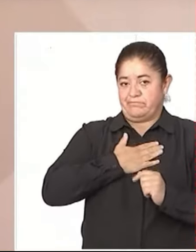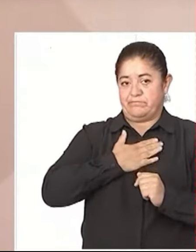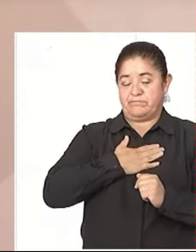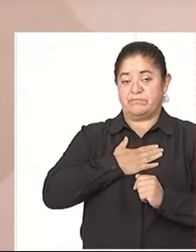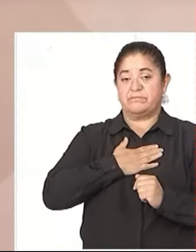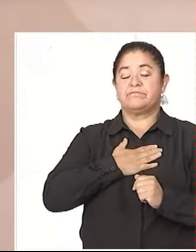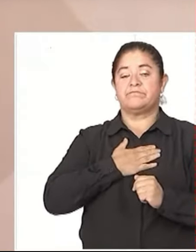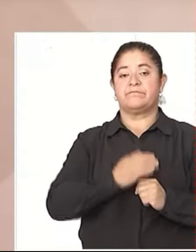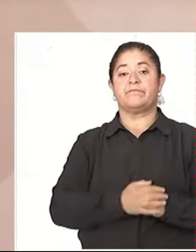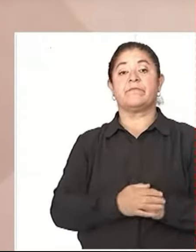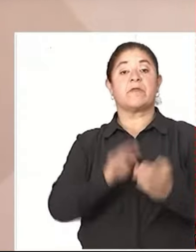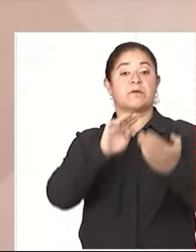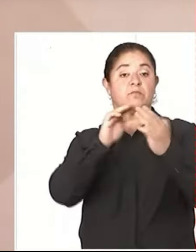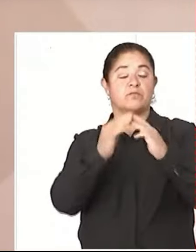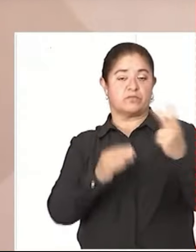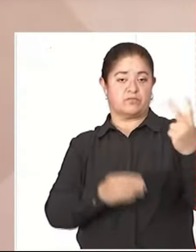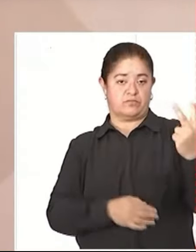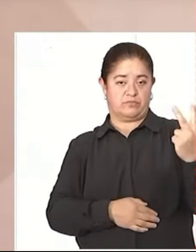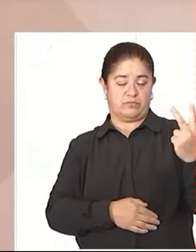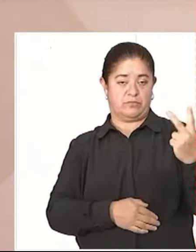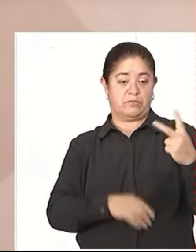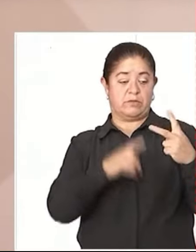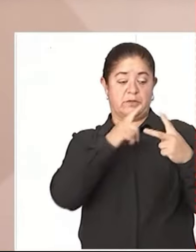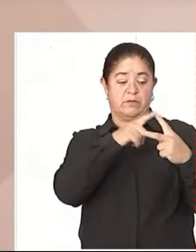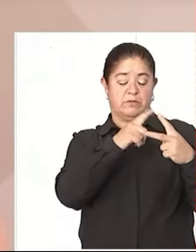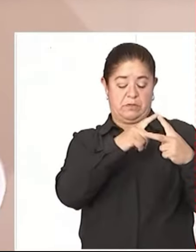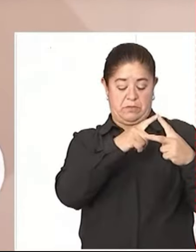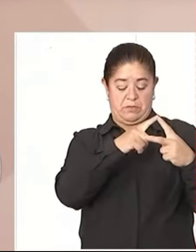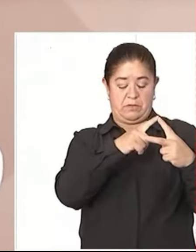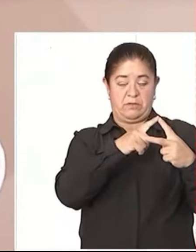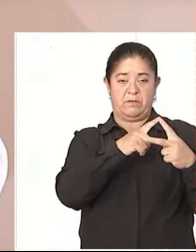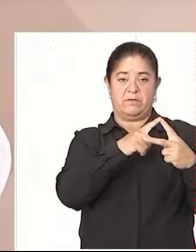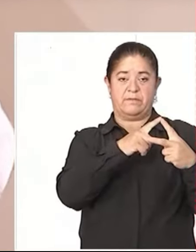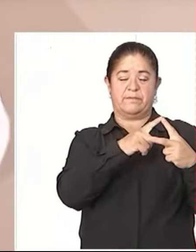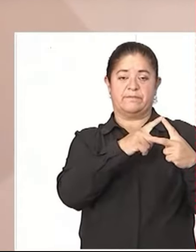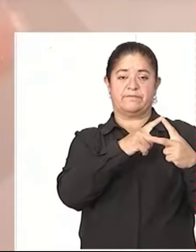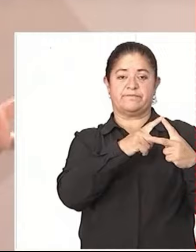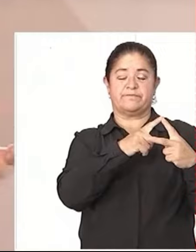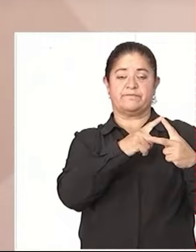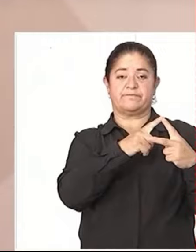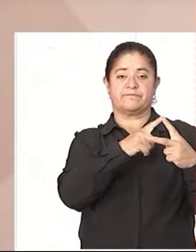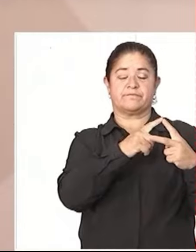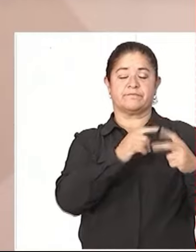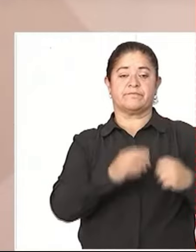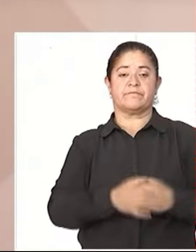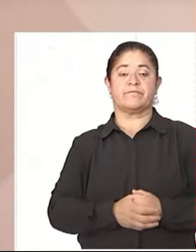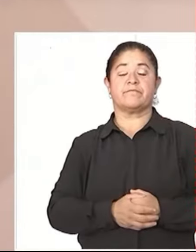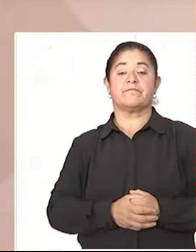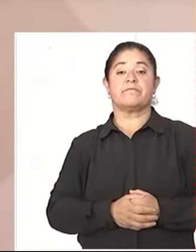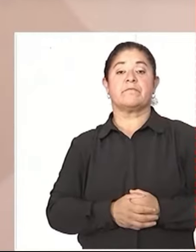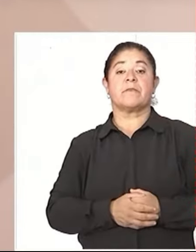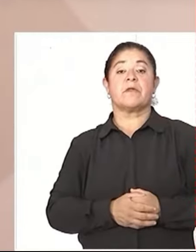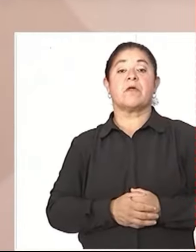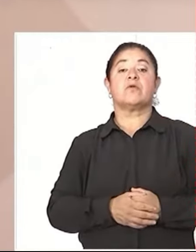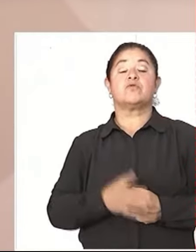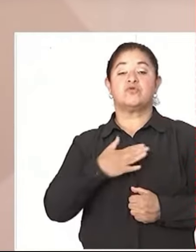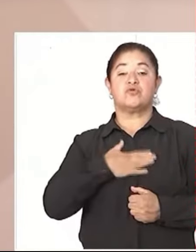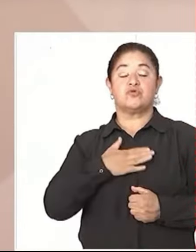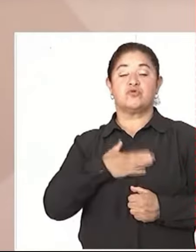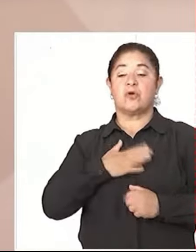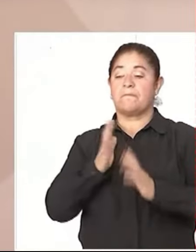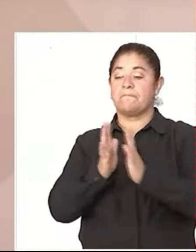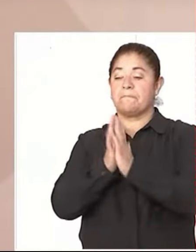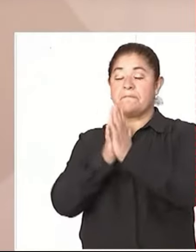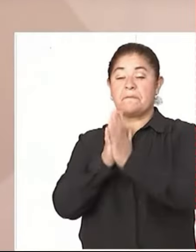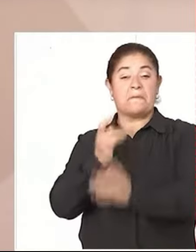lo que realmente se busca mis queridos amigos que el presupuesto público realmente regrese a manos de quien pertenece que la